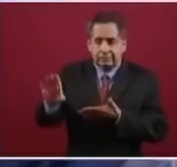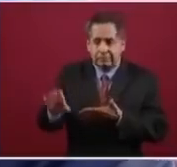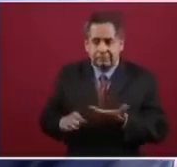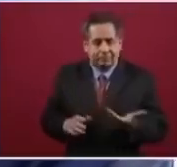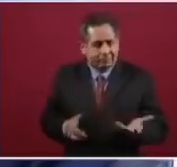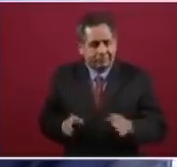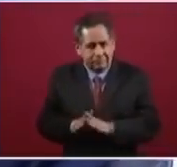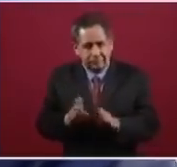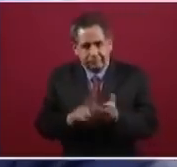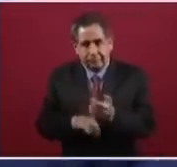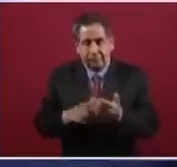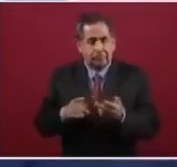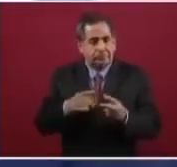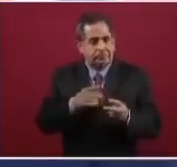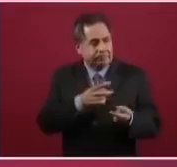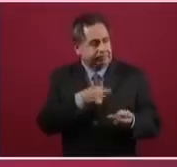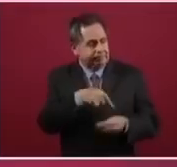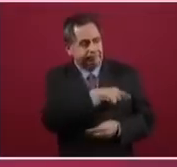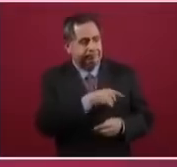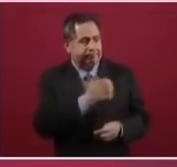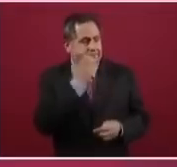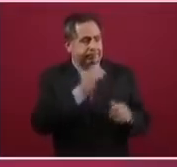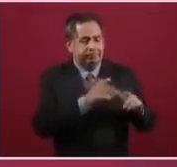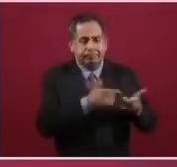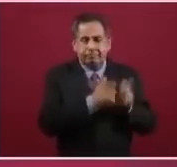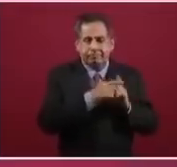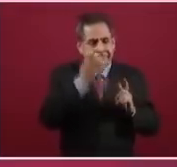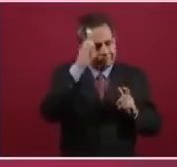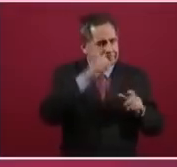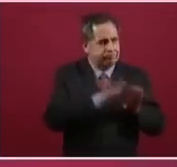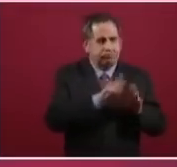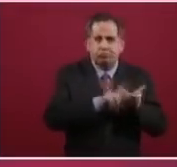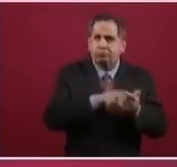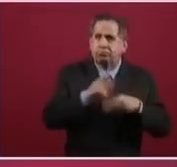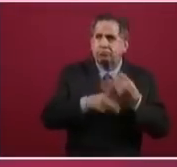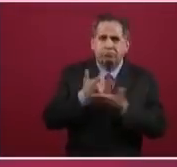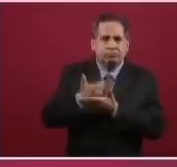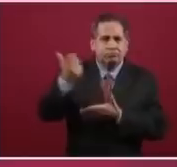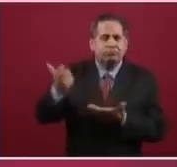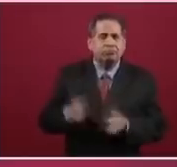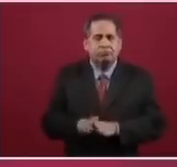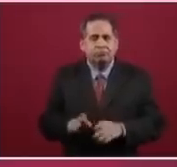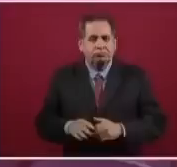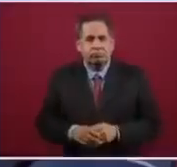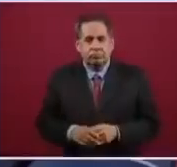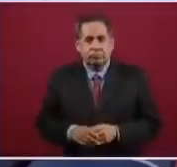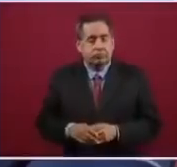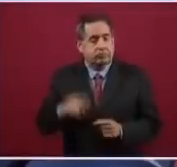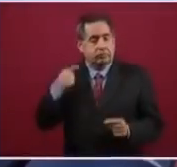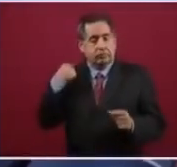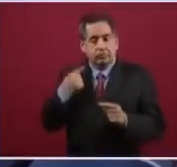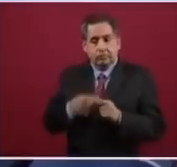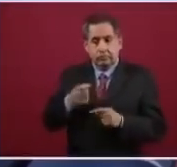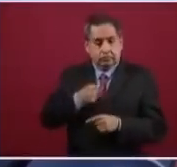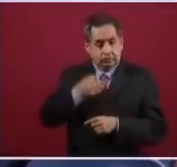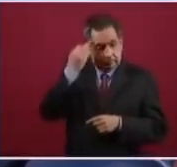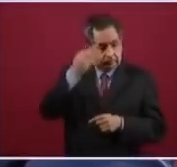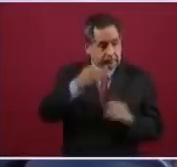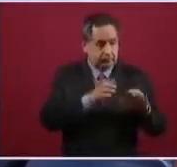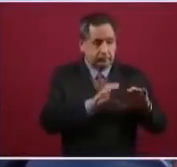a ver cómo me explican los expertos esto si en los últimos tiempos en el período